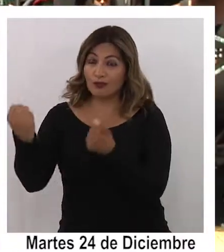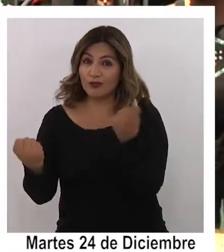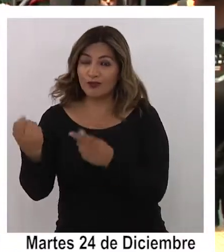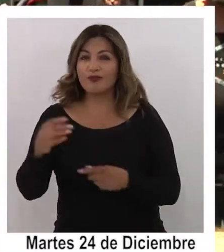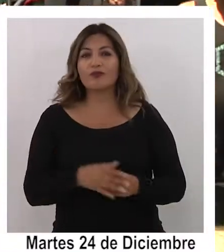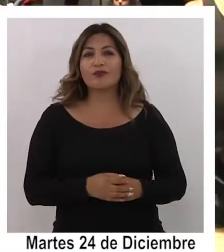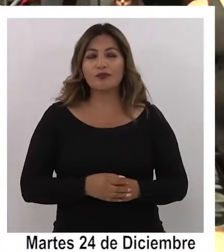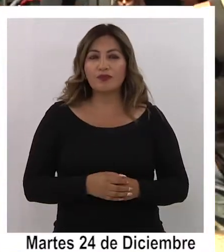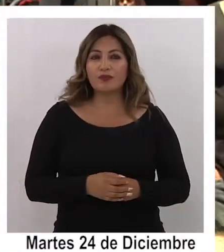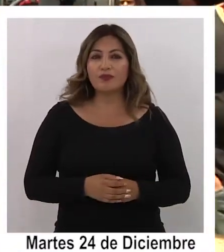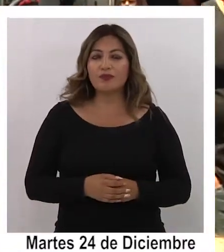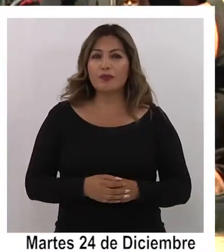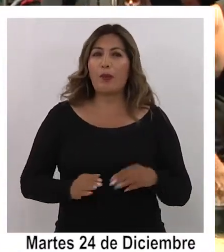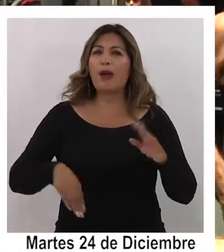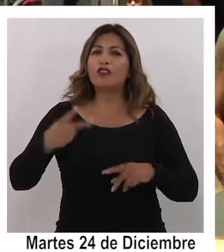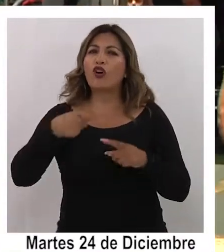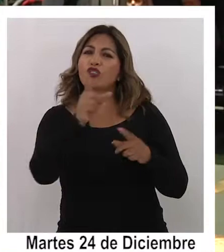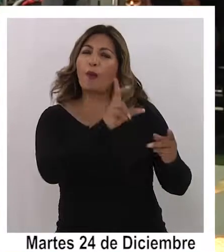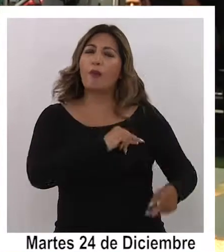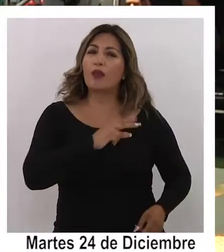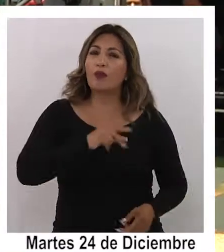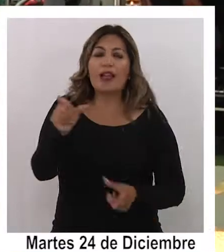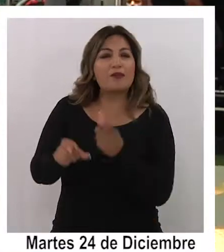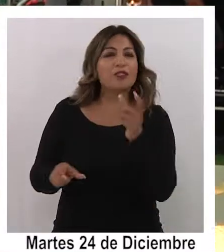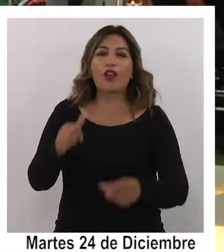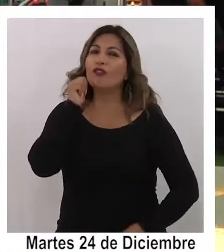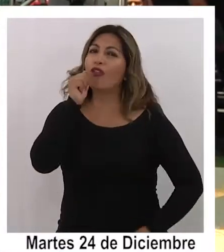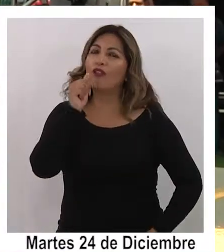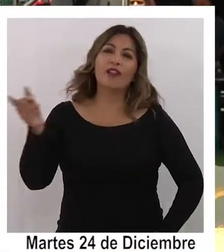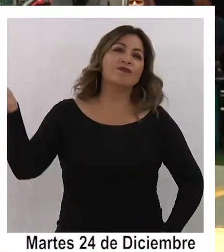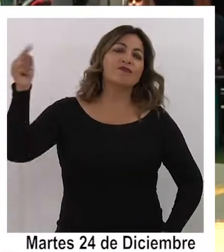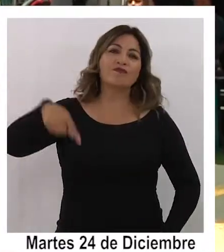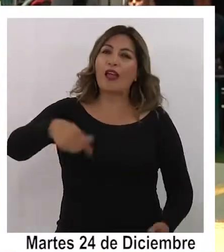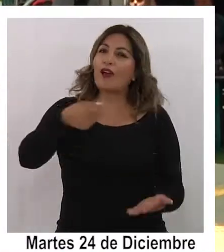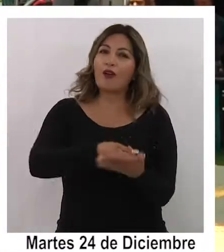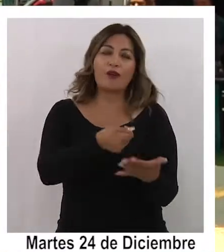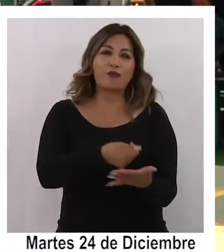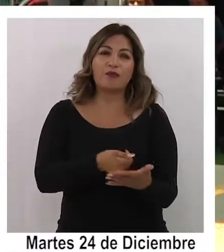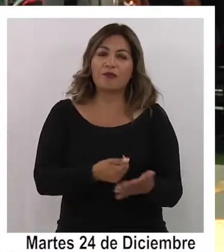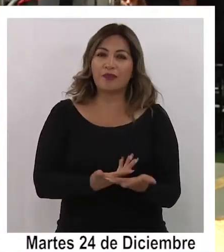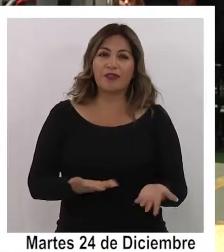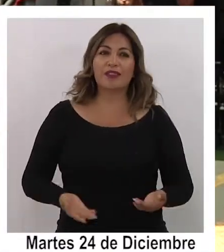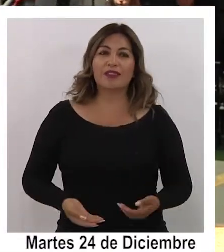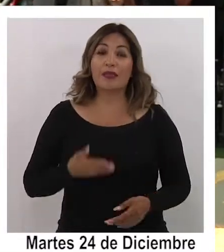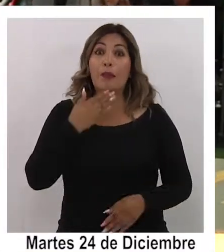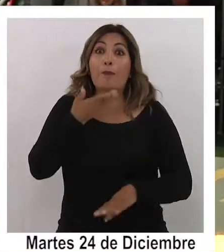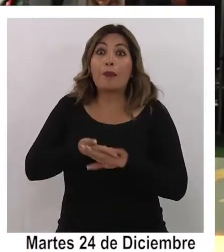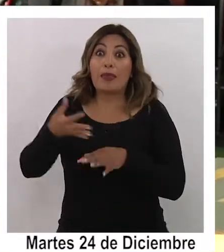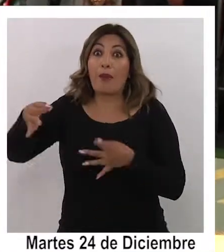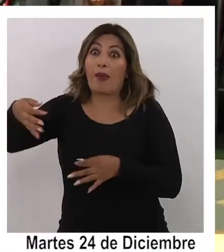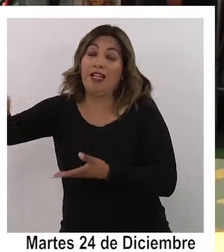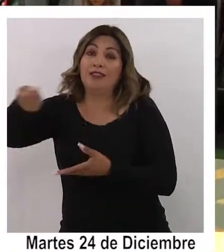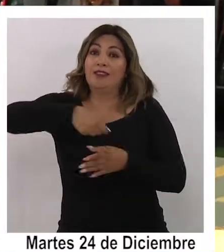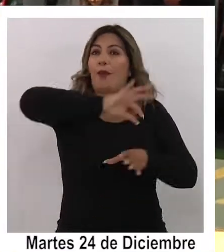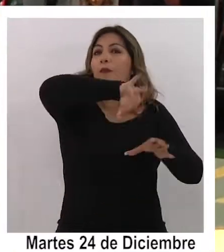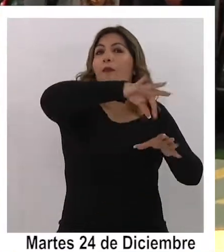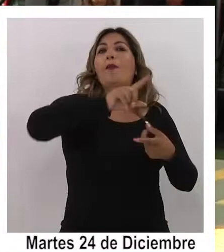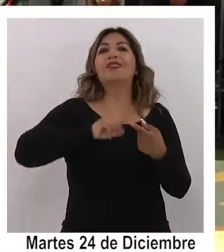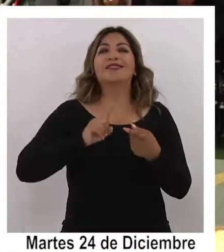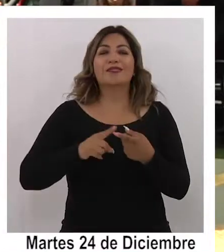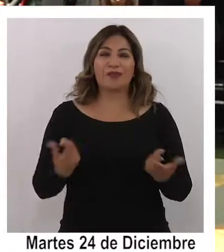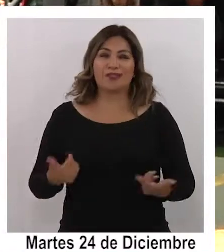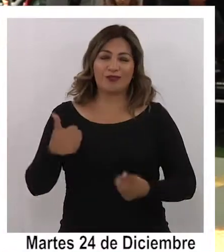vehículos, más premios adicionales, pero la gente todos los días comprando, exigiendo también su cupón